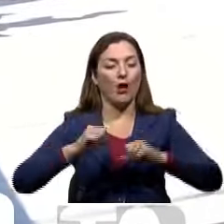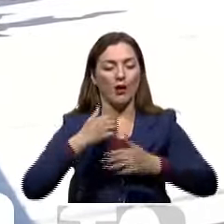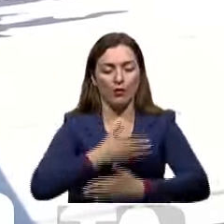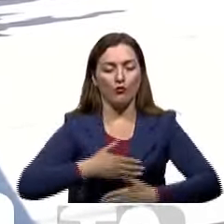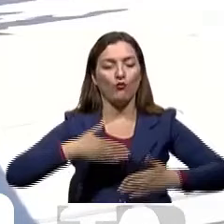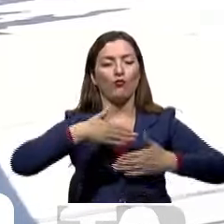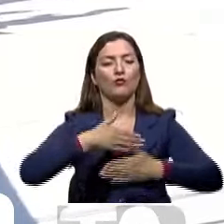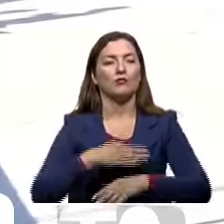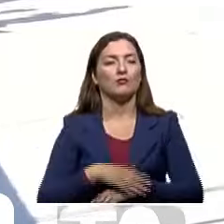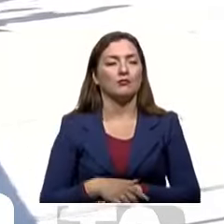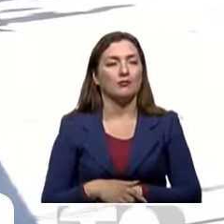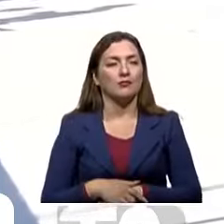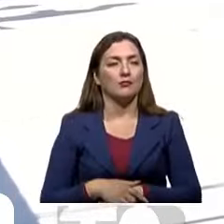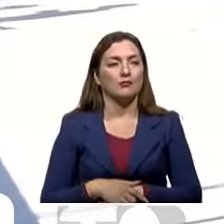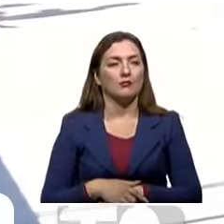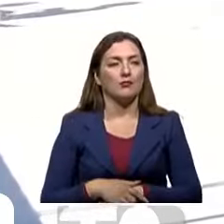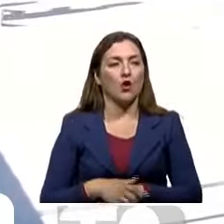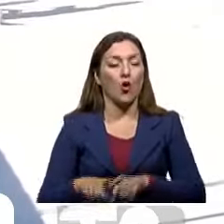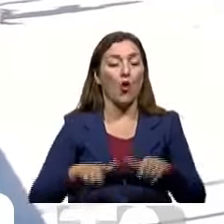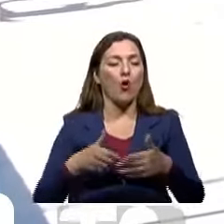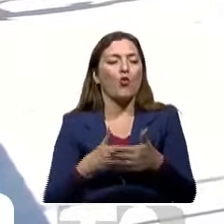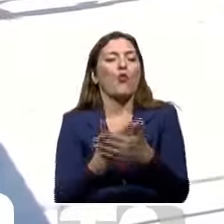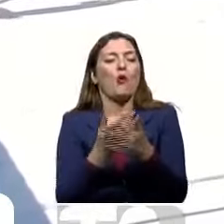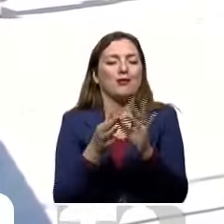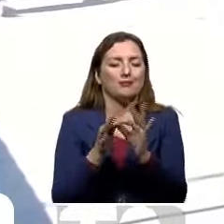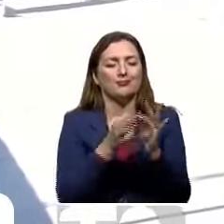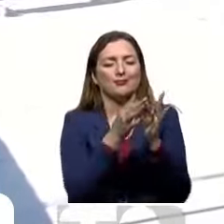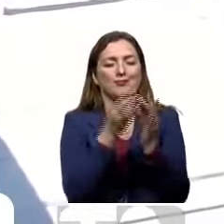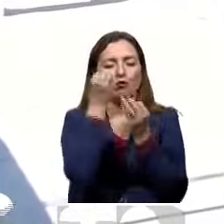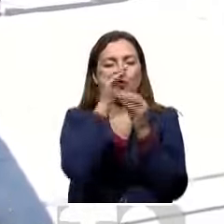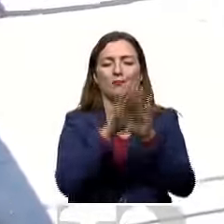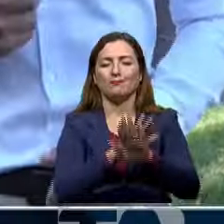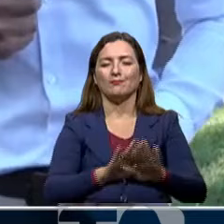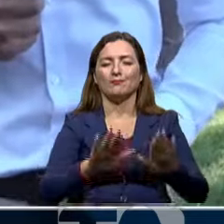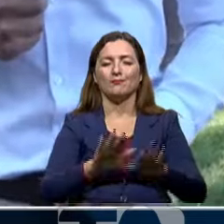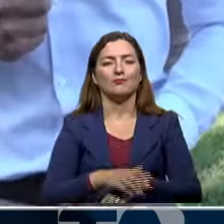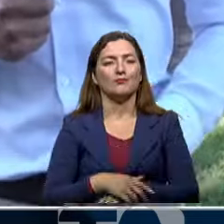disfrutar de este nuevo espacio ya rehabilitado. Hasta aquí la información.